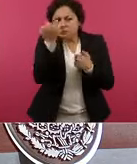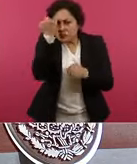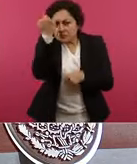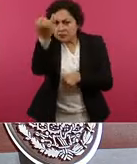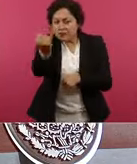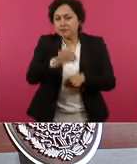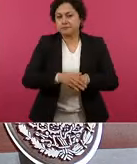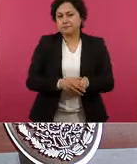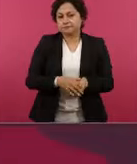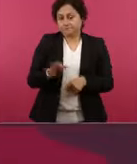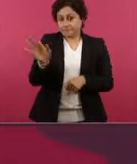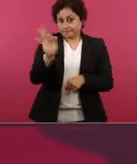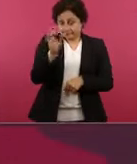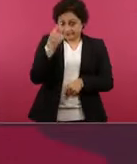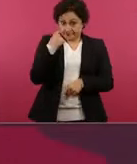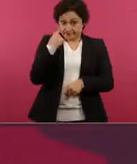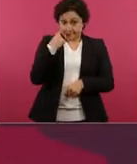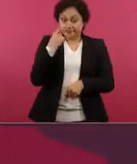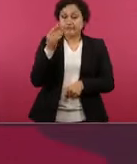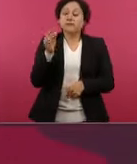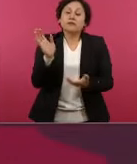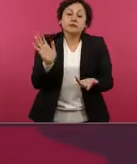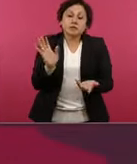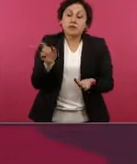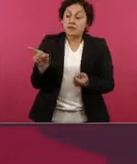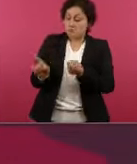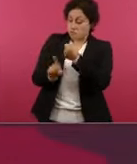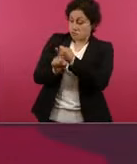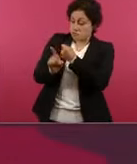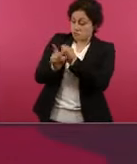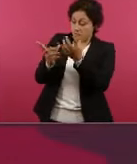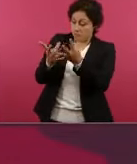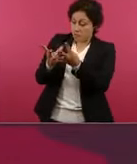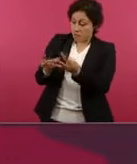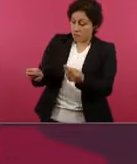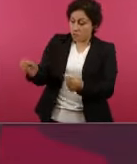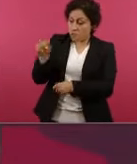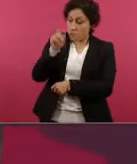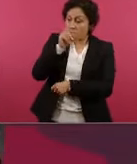de 100 a 200 mil millones de pesos